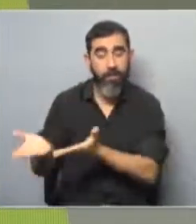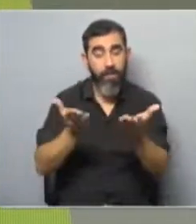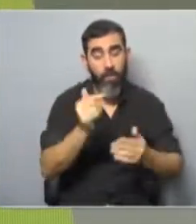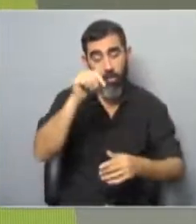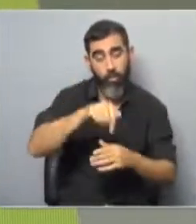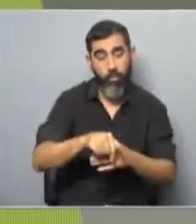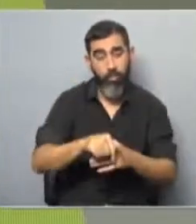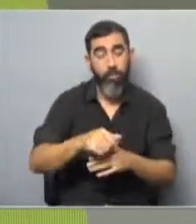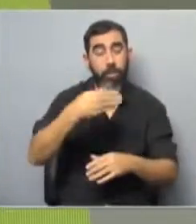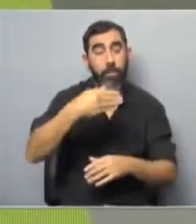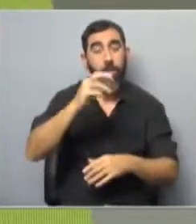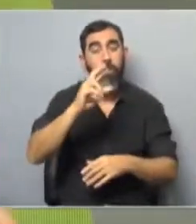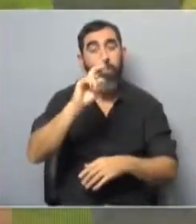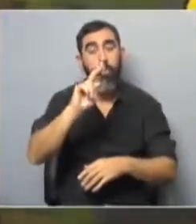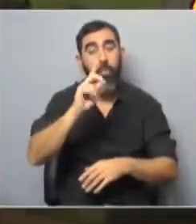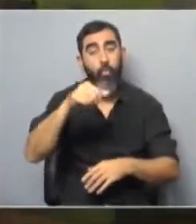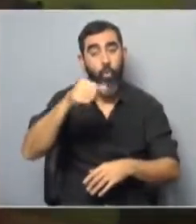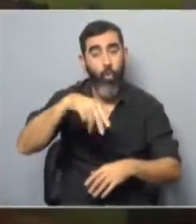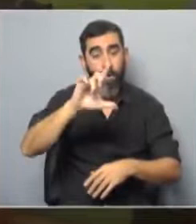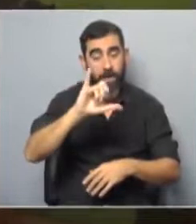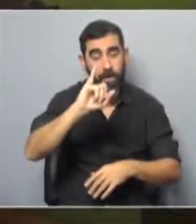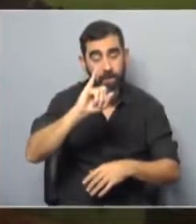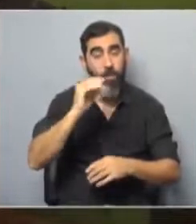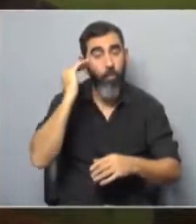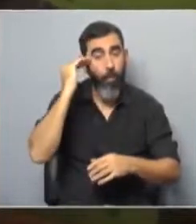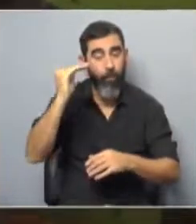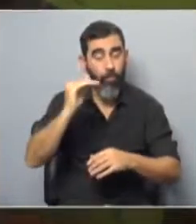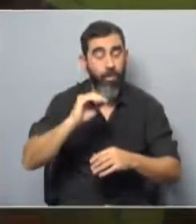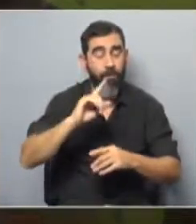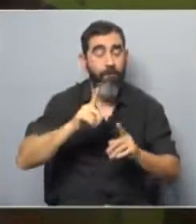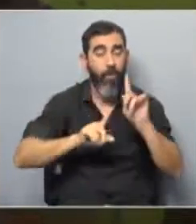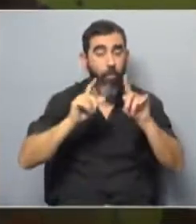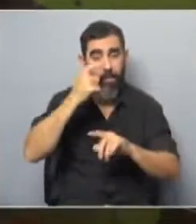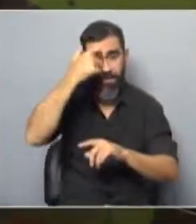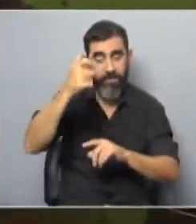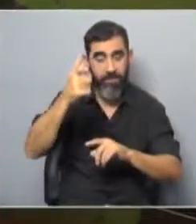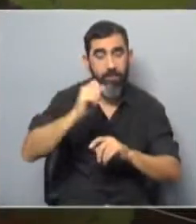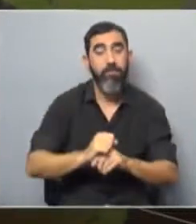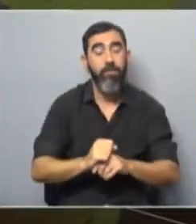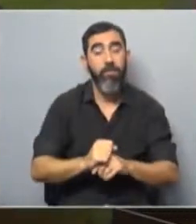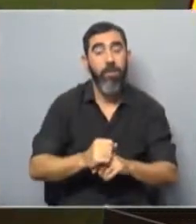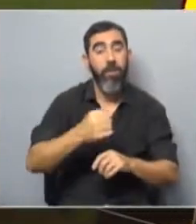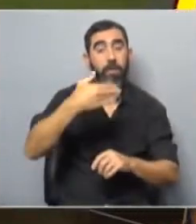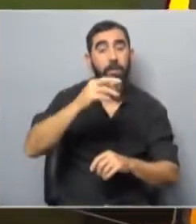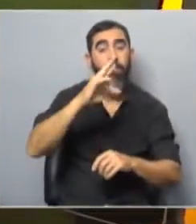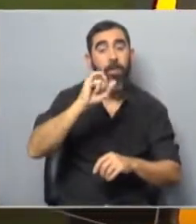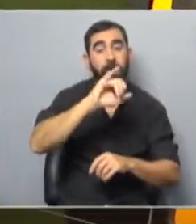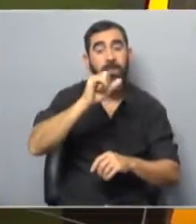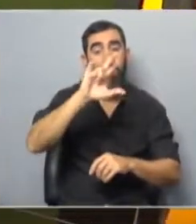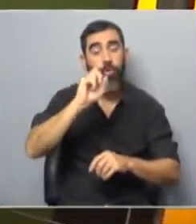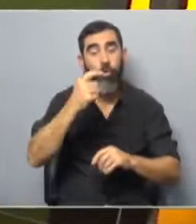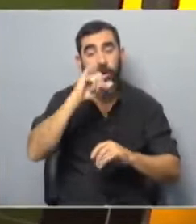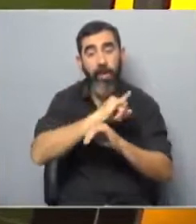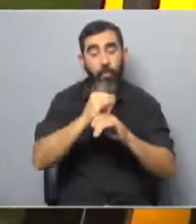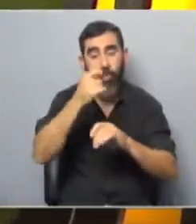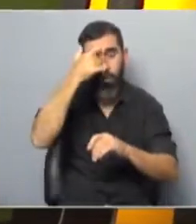hoy. Ernesto Brugnoli, profesor adjunto de Oceanografía y Ecología Marina de Facultad de Ciencias de la UDELAR, Alejandro Braseiro del Instituto de Ciencias